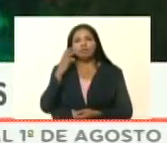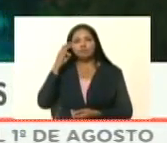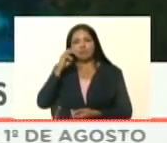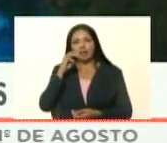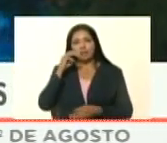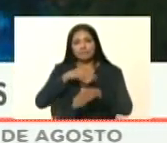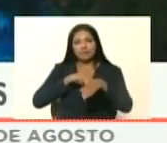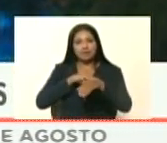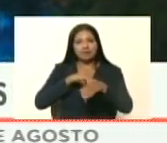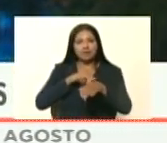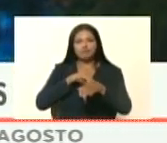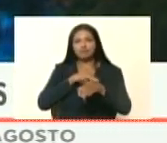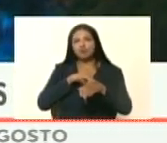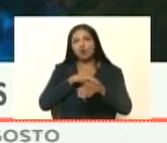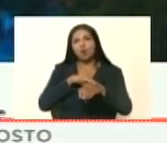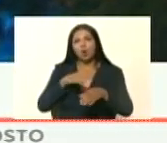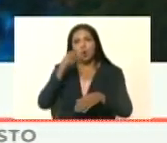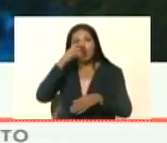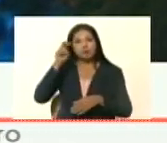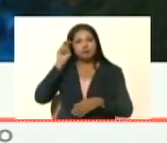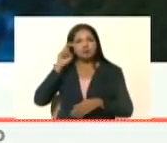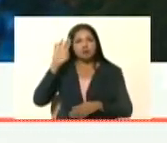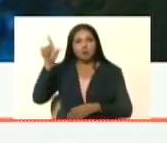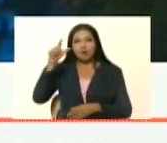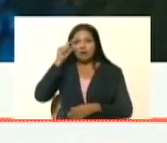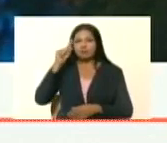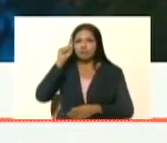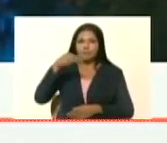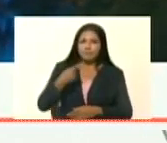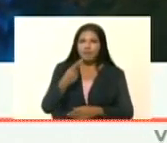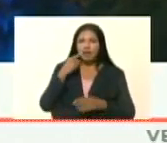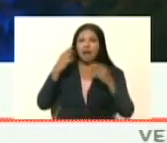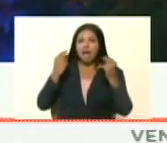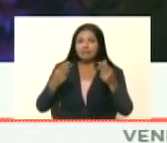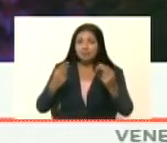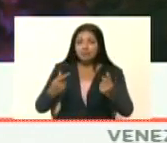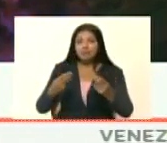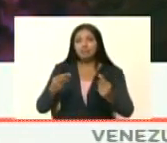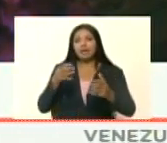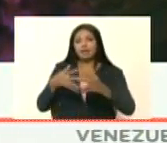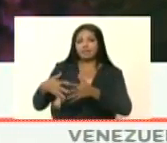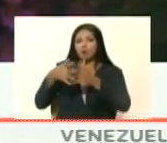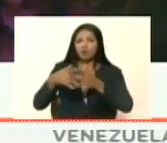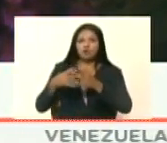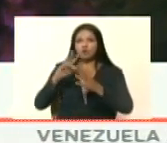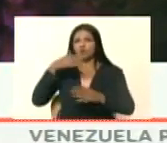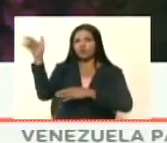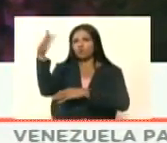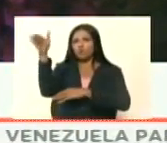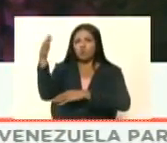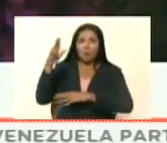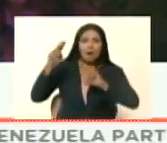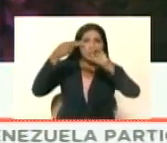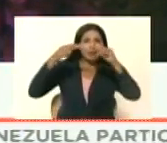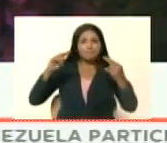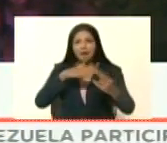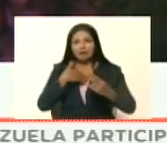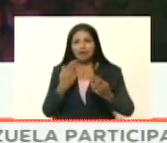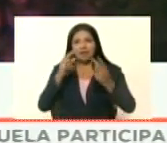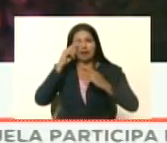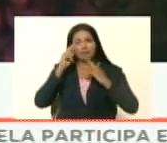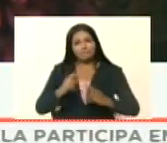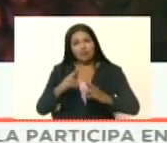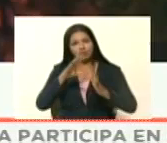para Relaciones Exteriores, Jorge Arriaza, así como también los activistas estadounidenses que alzan las banderas a favor de la paz, el respeto